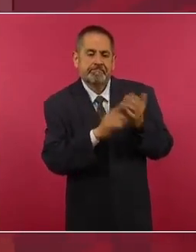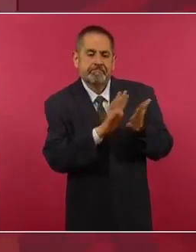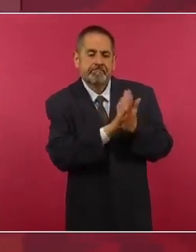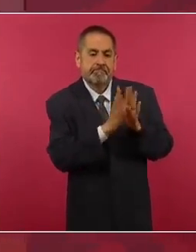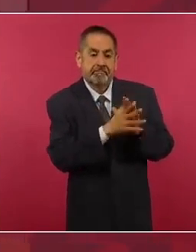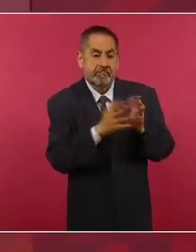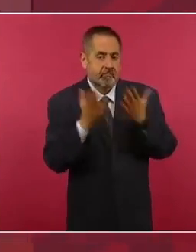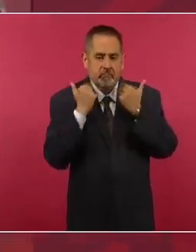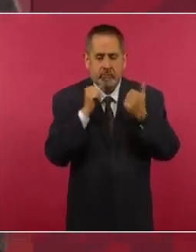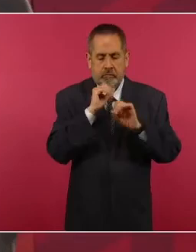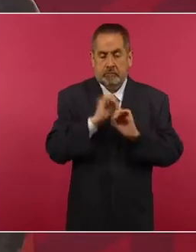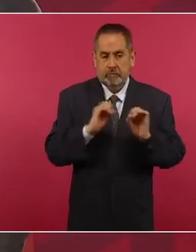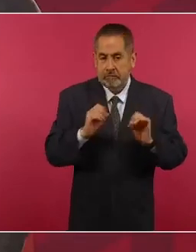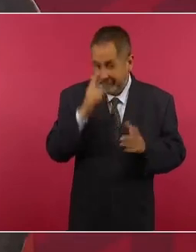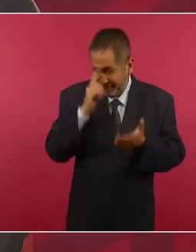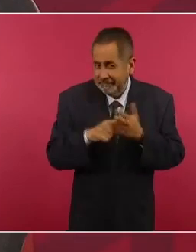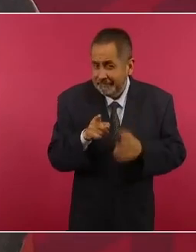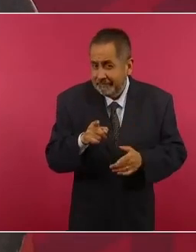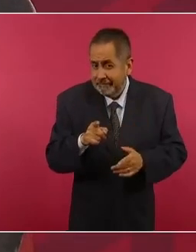contubernio